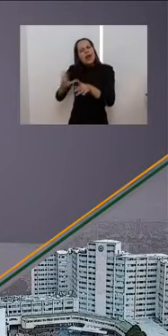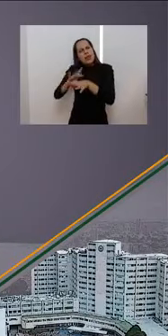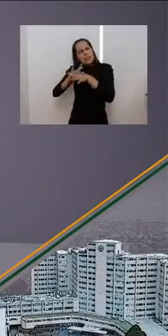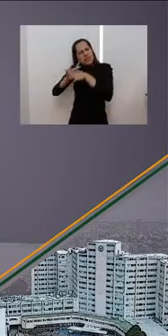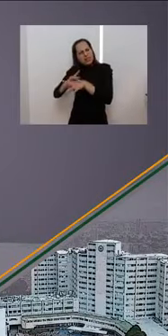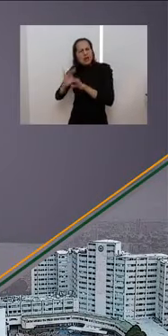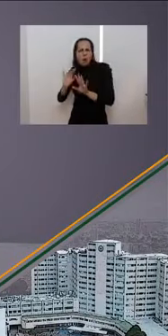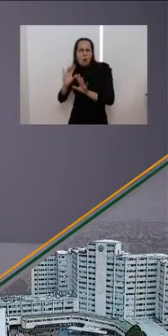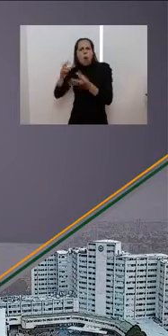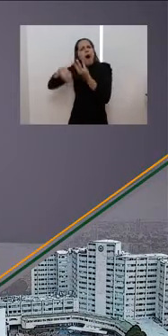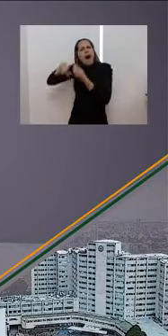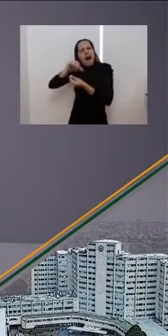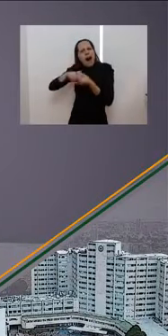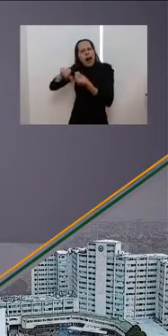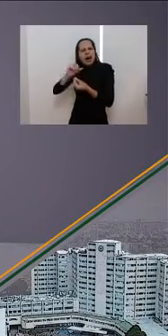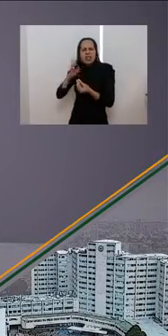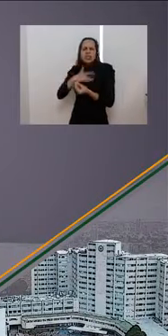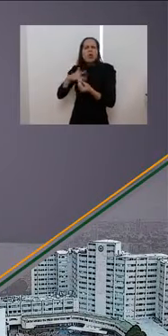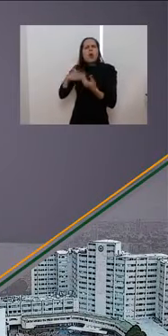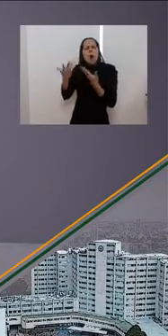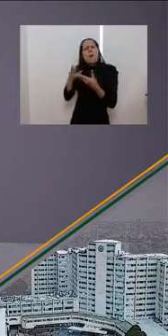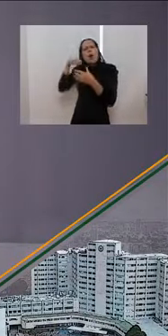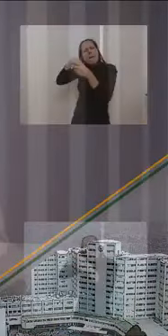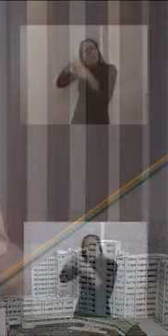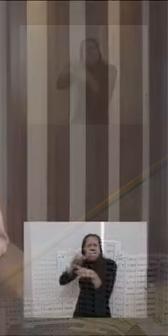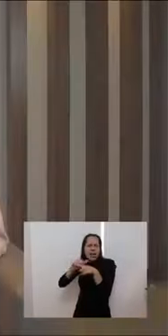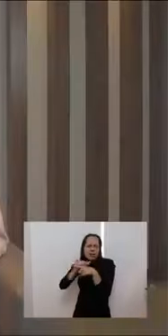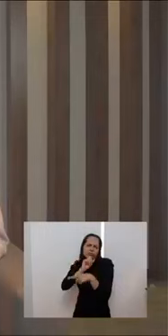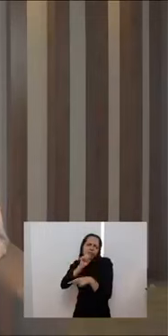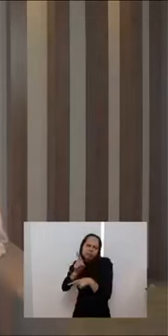pueda hacer sus prácticas en el lo mismo